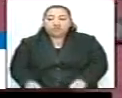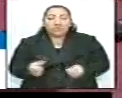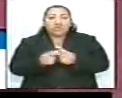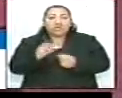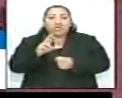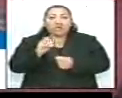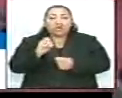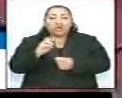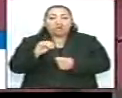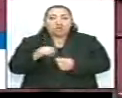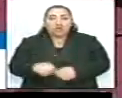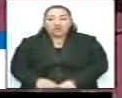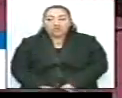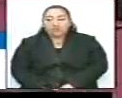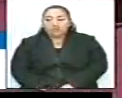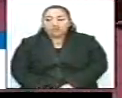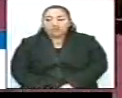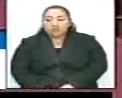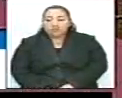Muchas gracias, señor presidente.